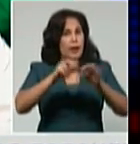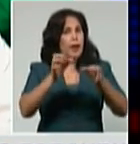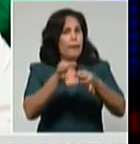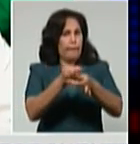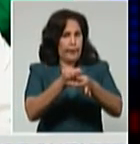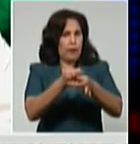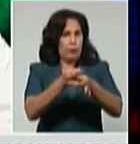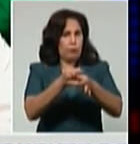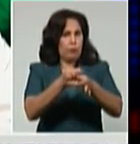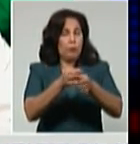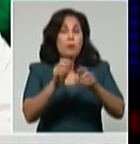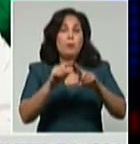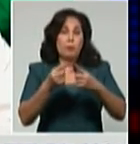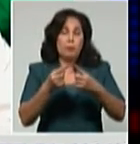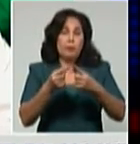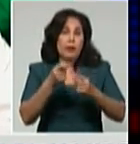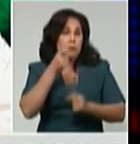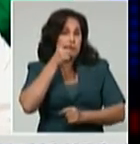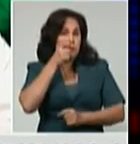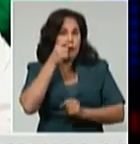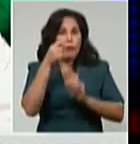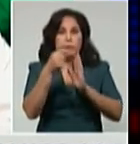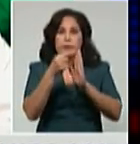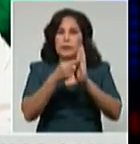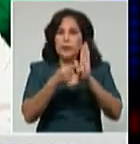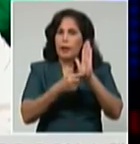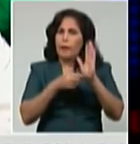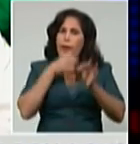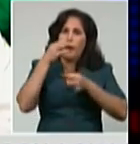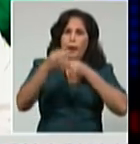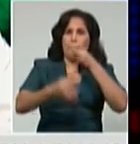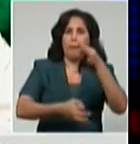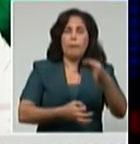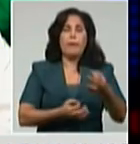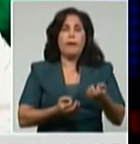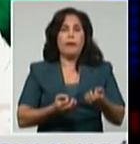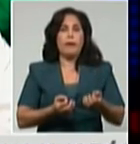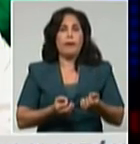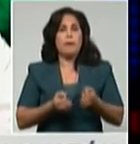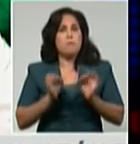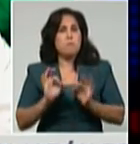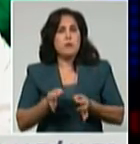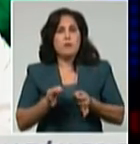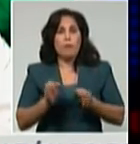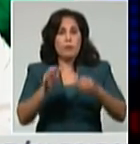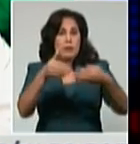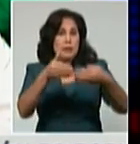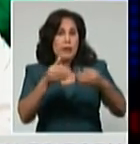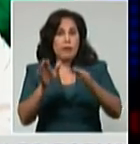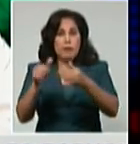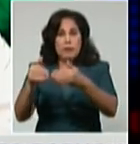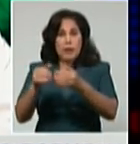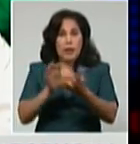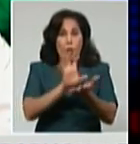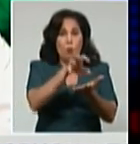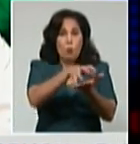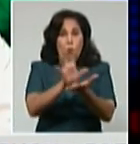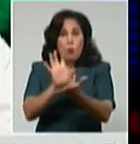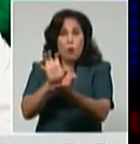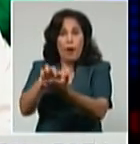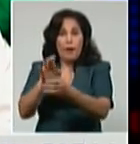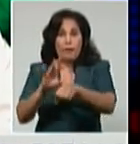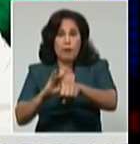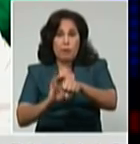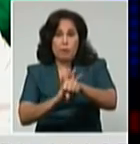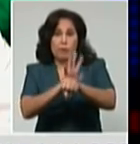importante, los indicadores lo dicen, el cierre de eventos lo traduce, y en